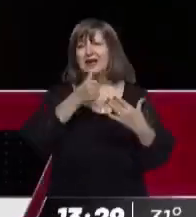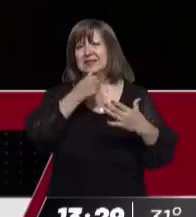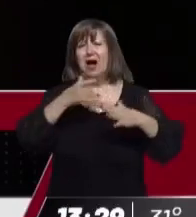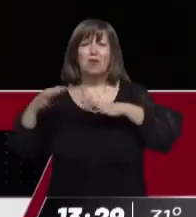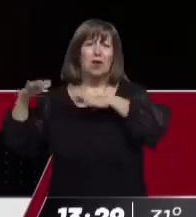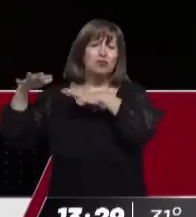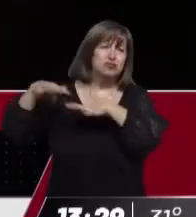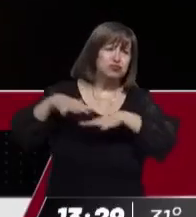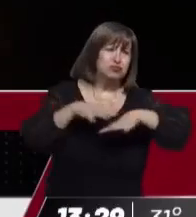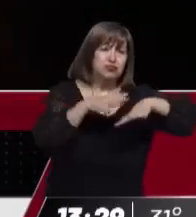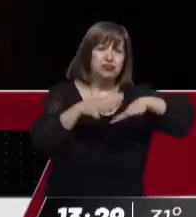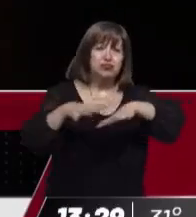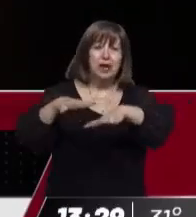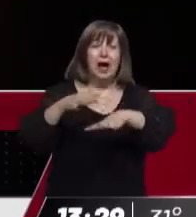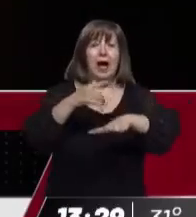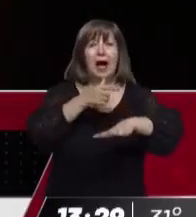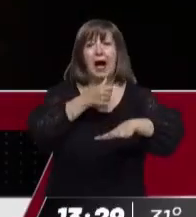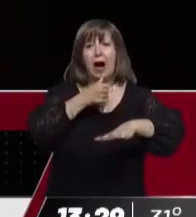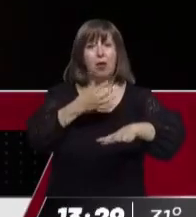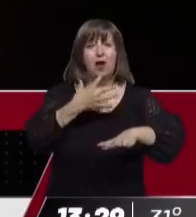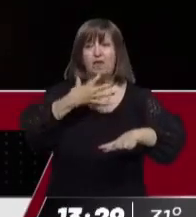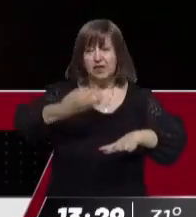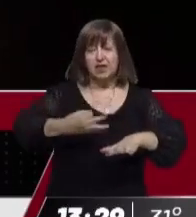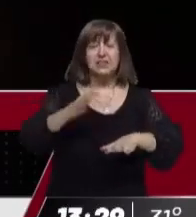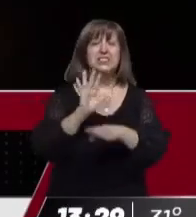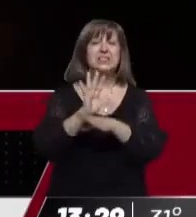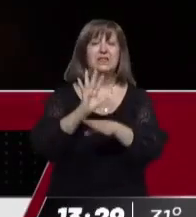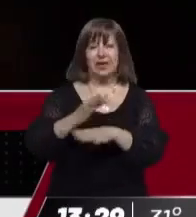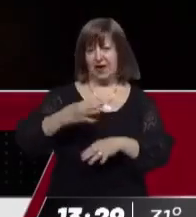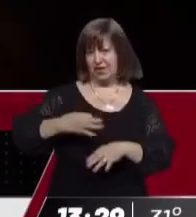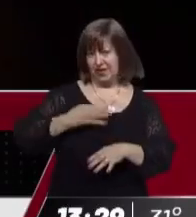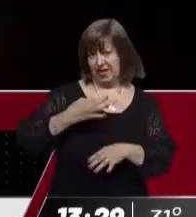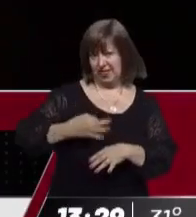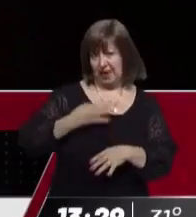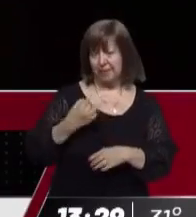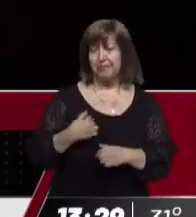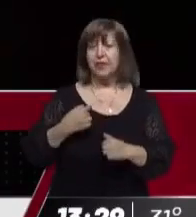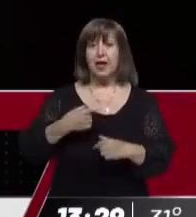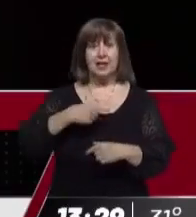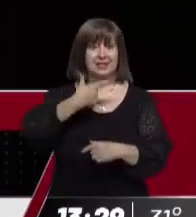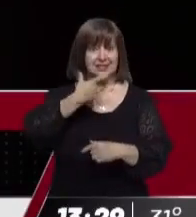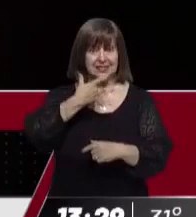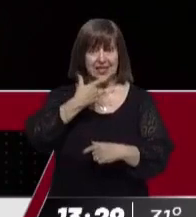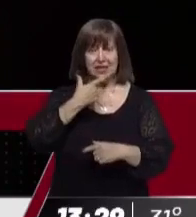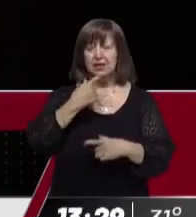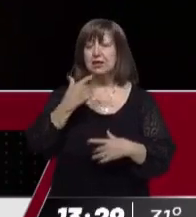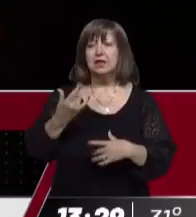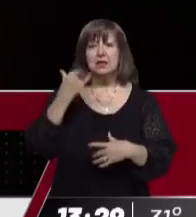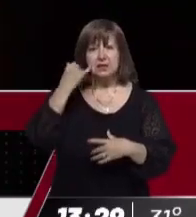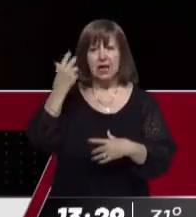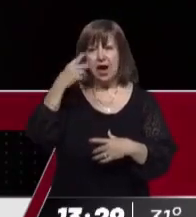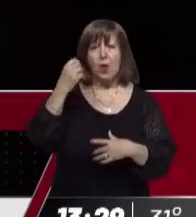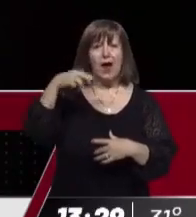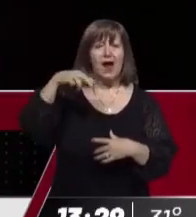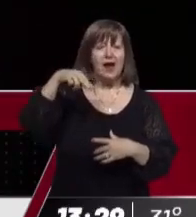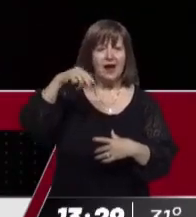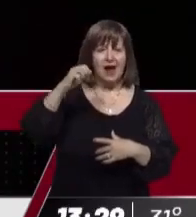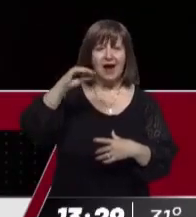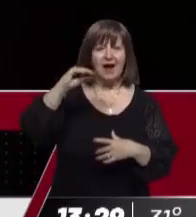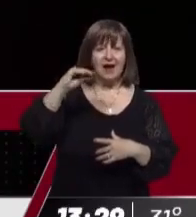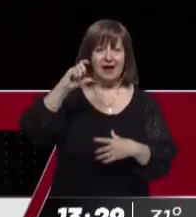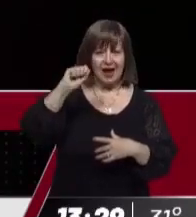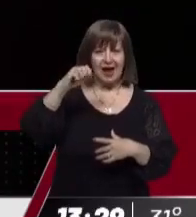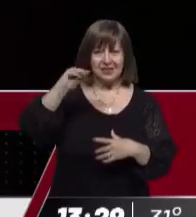todo. Agua es vida. En realidad es eso, vida. Estudiamos en la escuela que Guanacache era el centro neurálgico